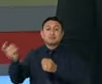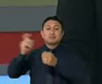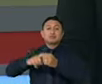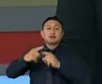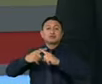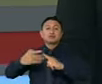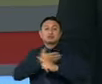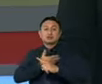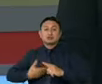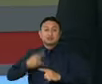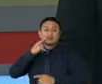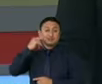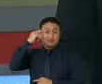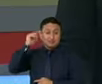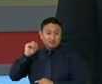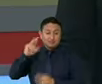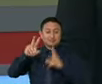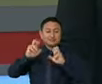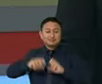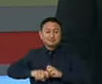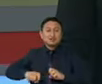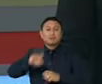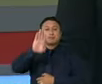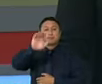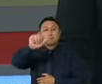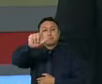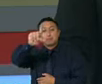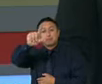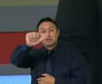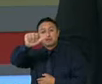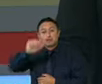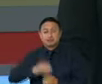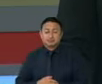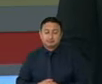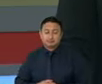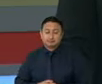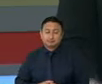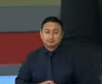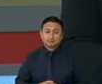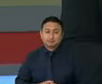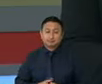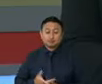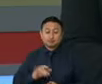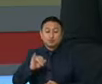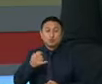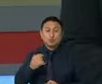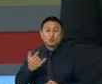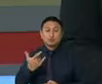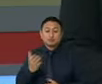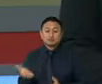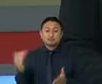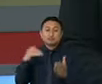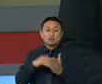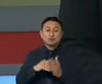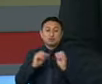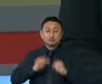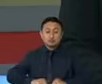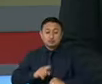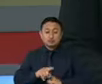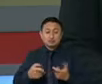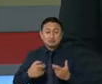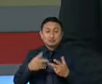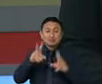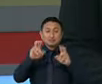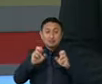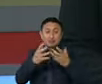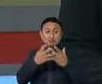del expresidente Rafael Correa en el caso del presunto secuestro de Fernando Balda. Este jueves habrá un nuevo intento para evacuar el